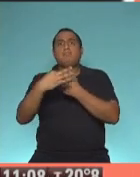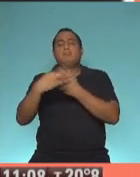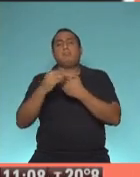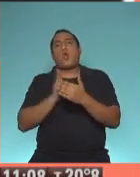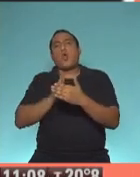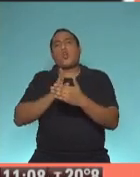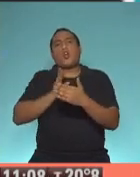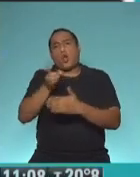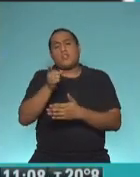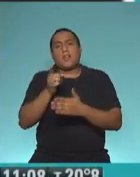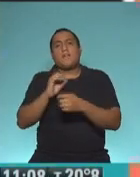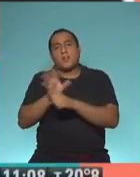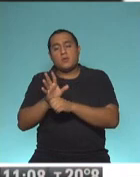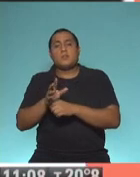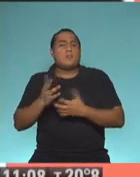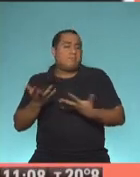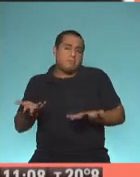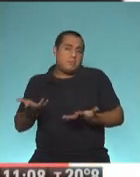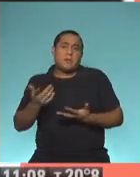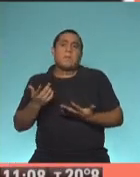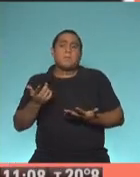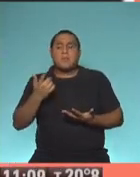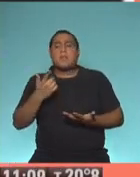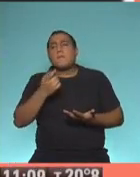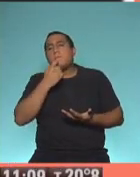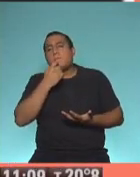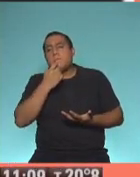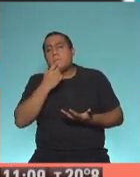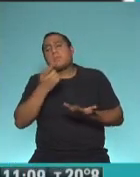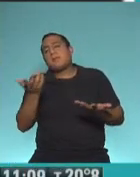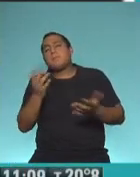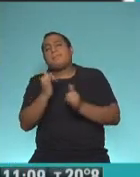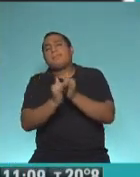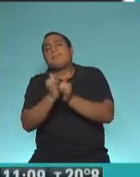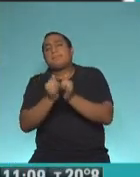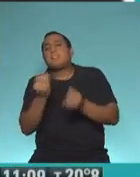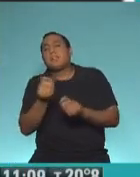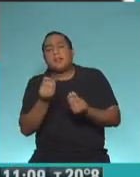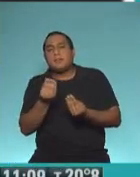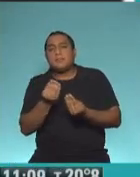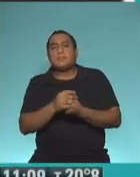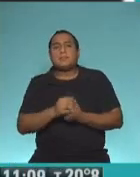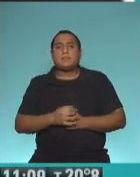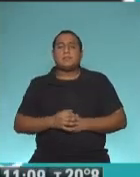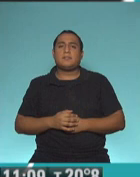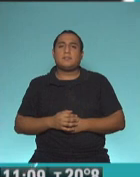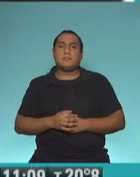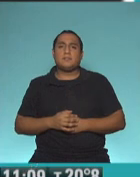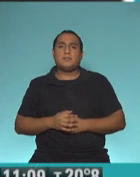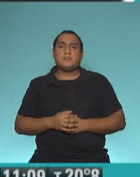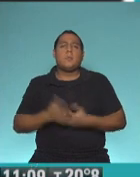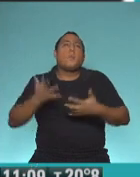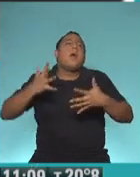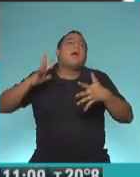protectores adentro del cuerpo, son los más fáciles de medir. Claro. Por lo tanto, esto quiere decir que no hay, como si puede haber una excepción